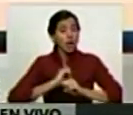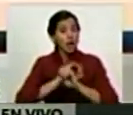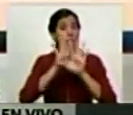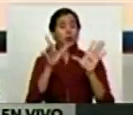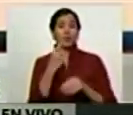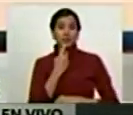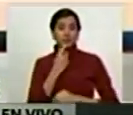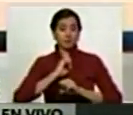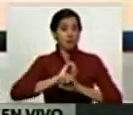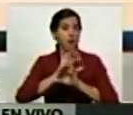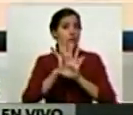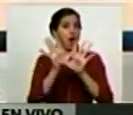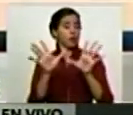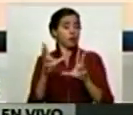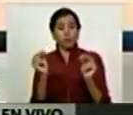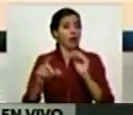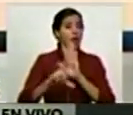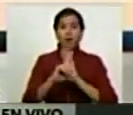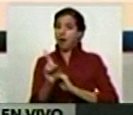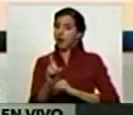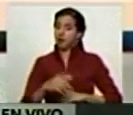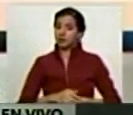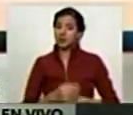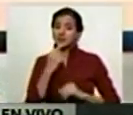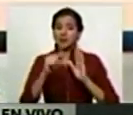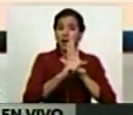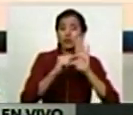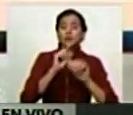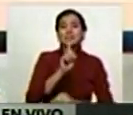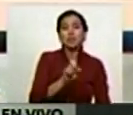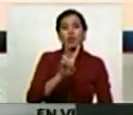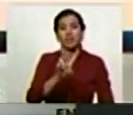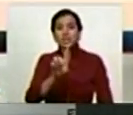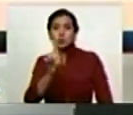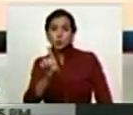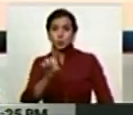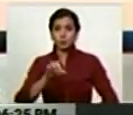clara y señala en su artículo 121